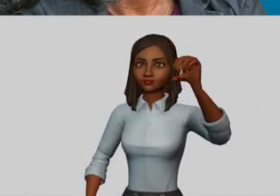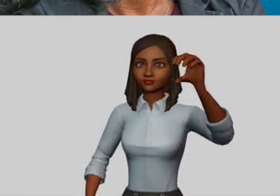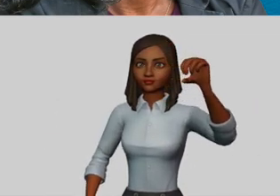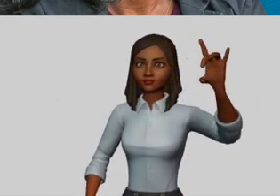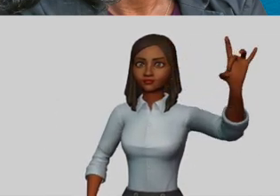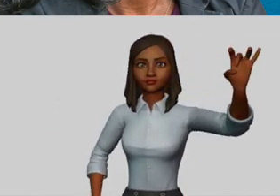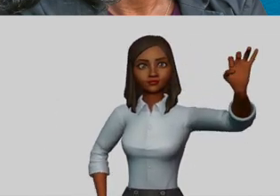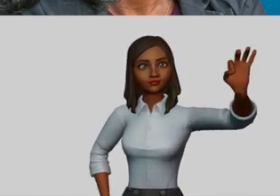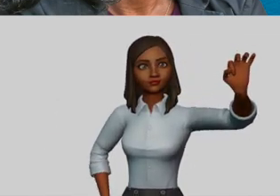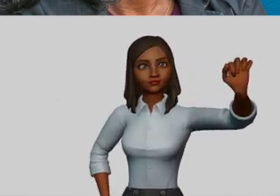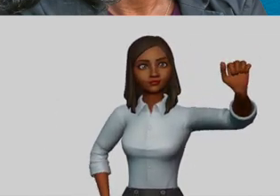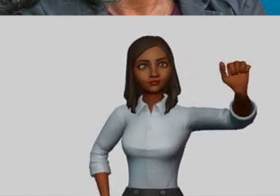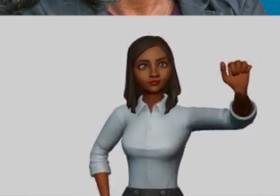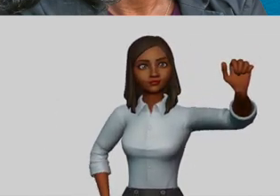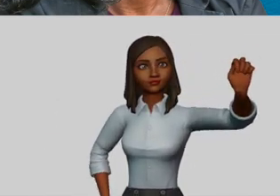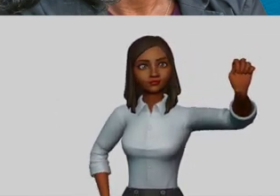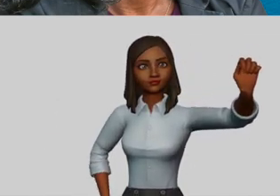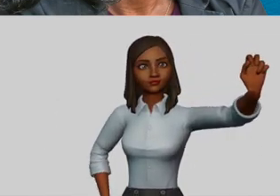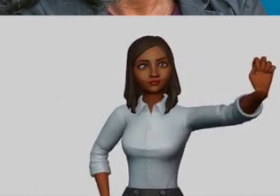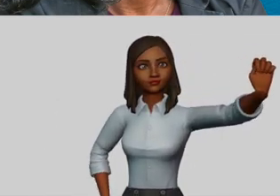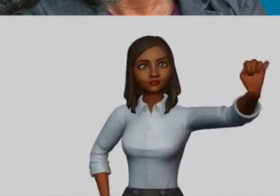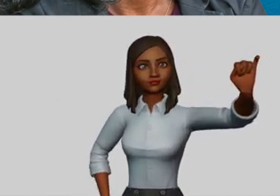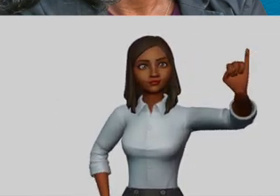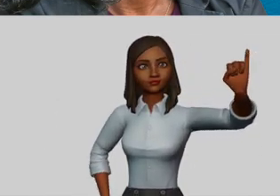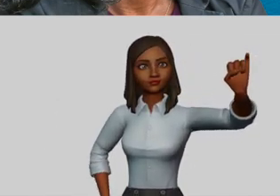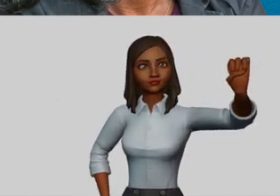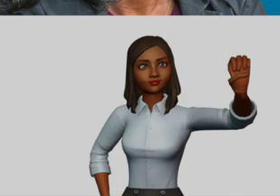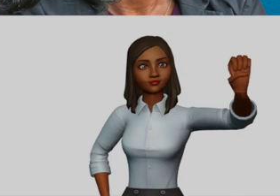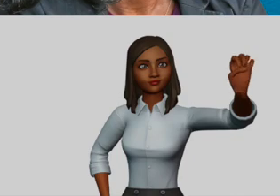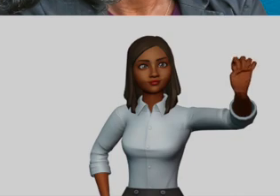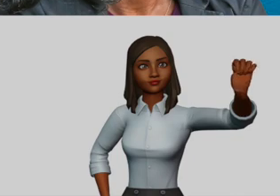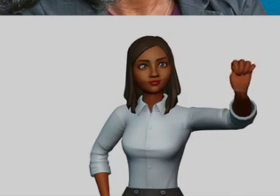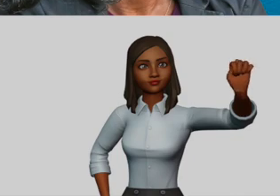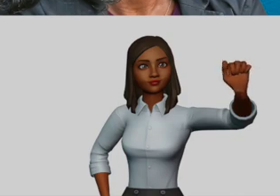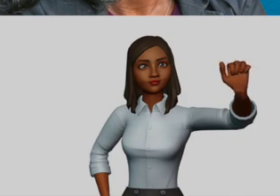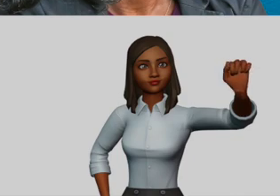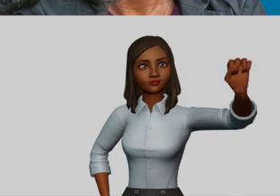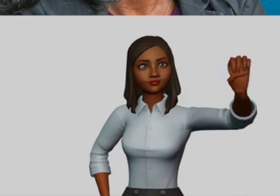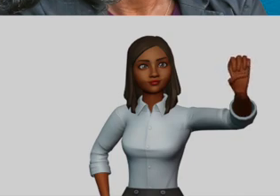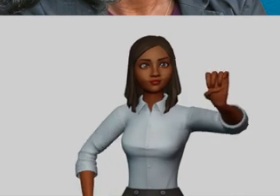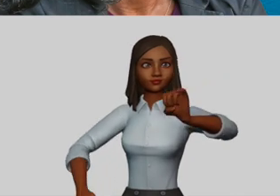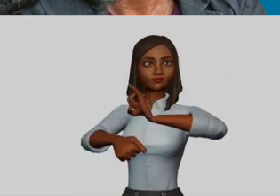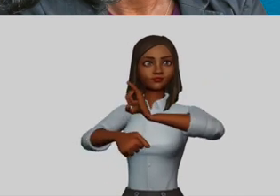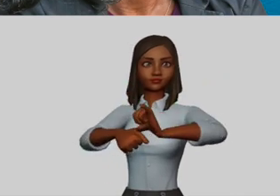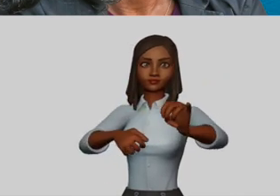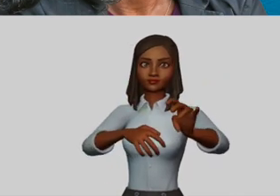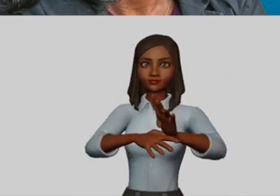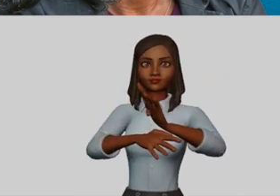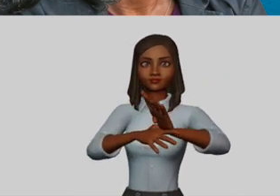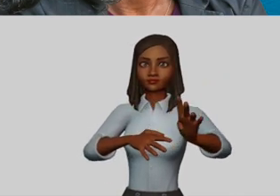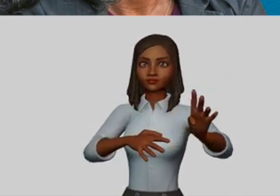El data crédito, le dicen aquí. Sí, el crédito que usan aquí para decir, ok, tú puedes